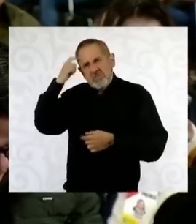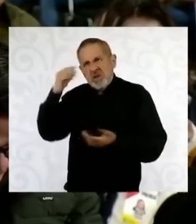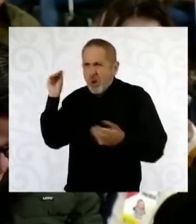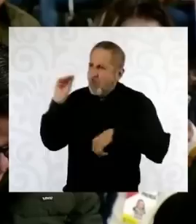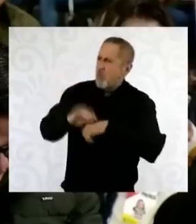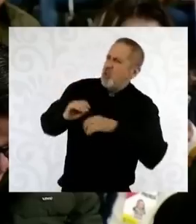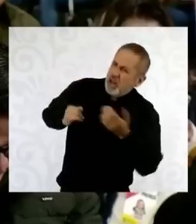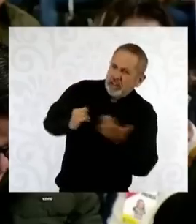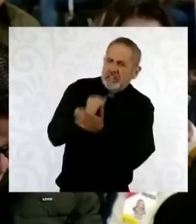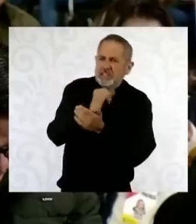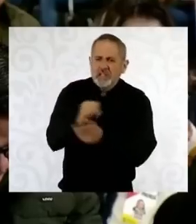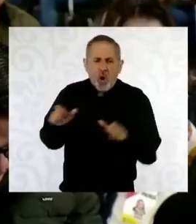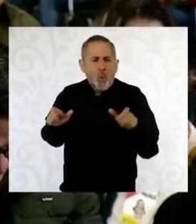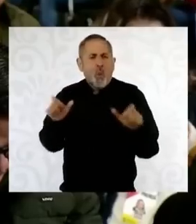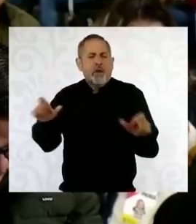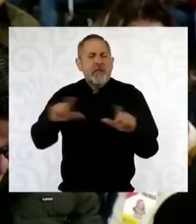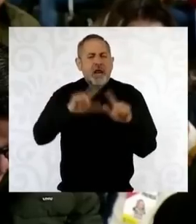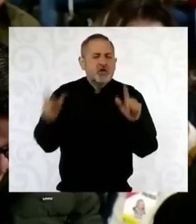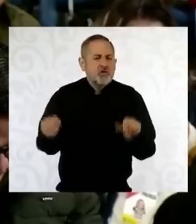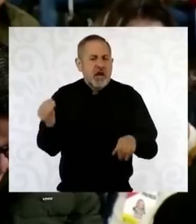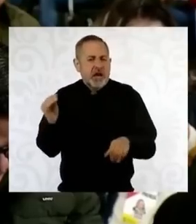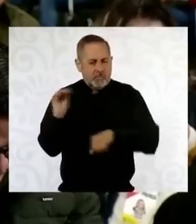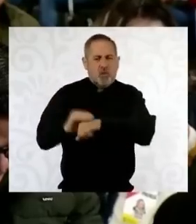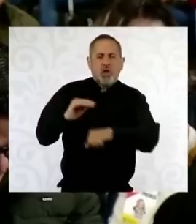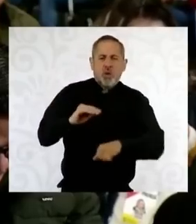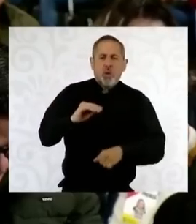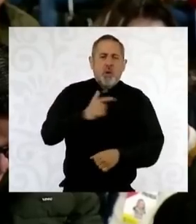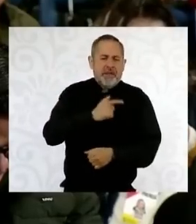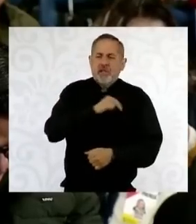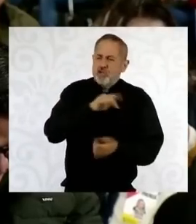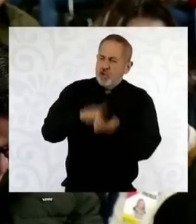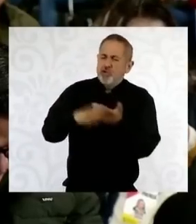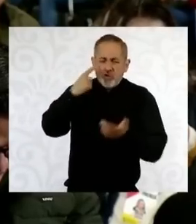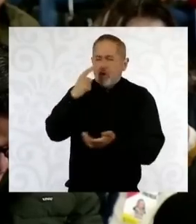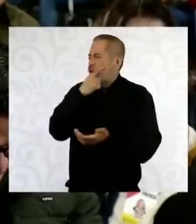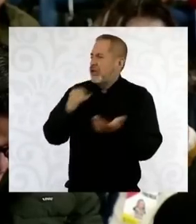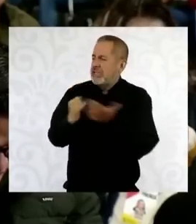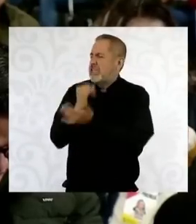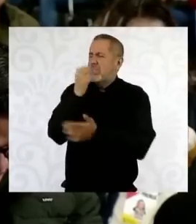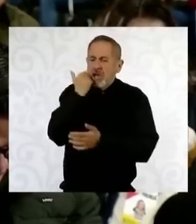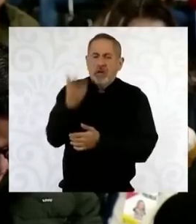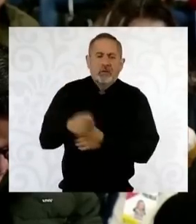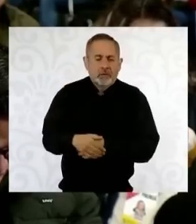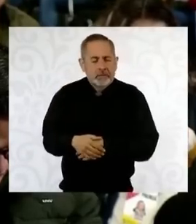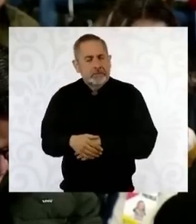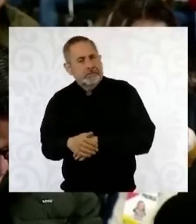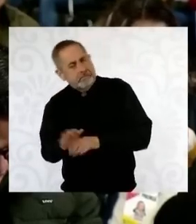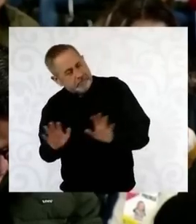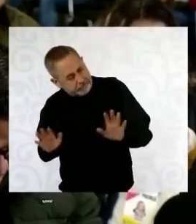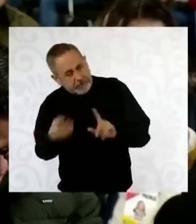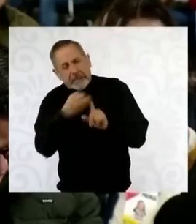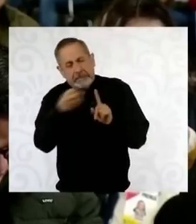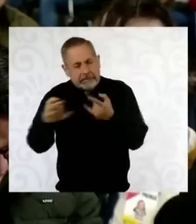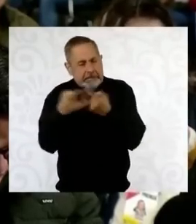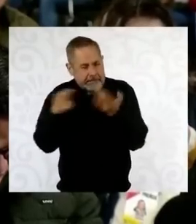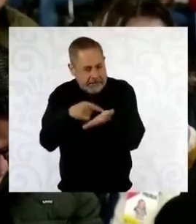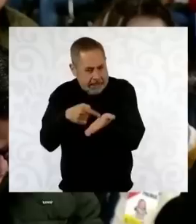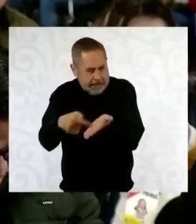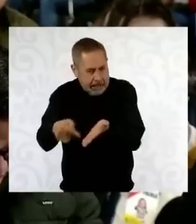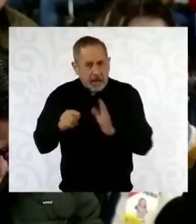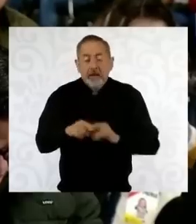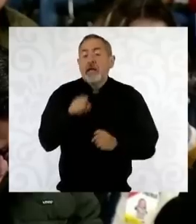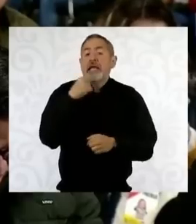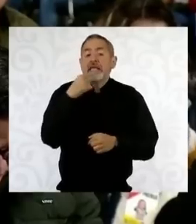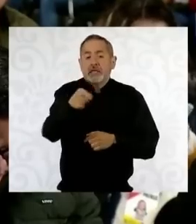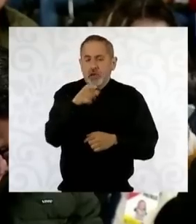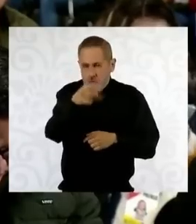Fuerzas Armadas, etcétera. Primero preguntarle si usted observa estos claroscuros que mencionan no solamente en la región América Latina,